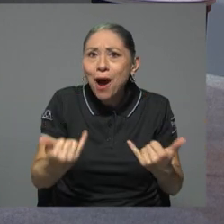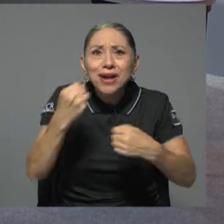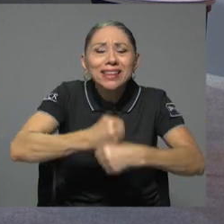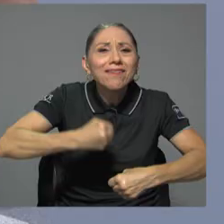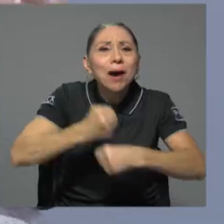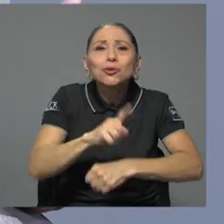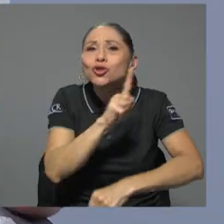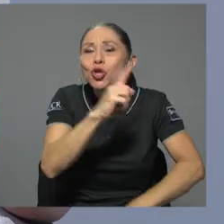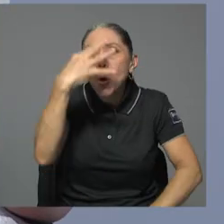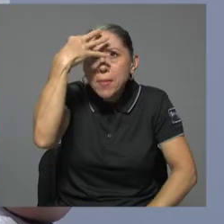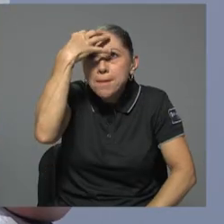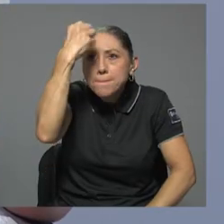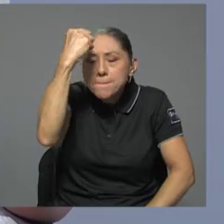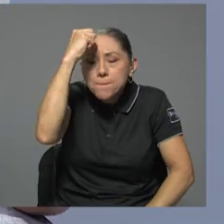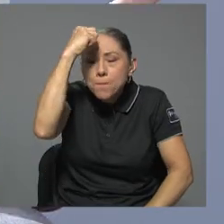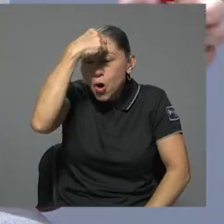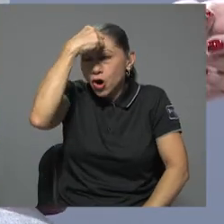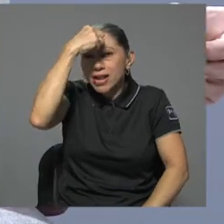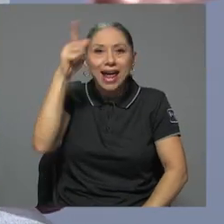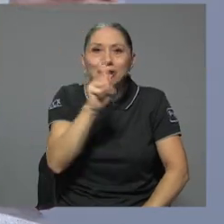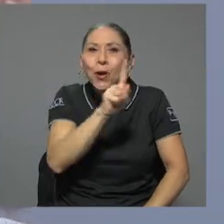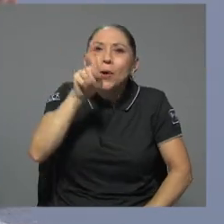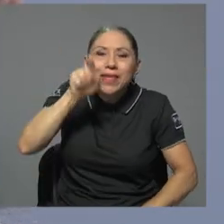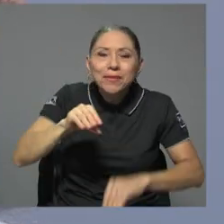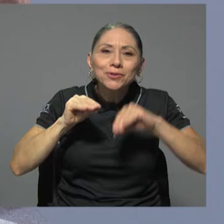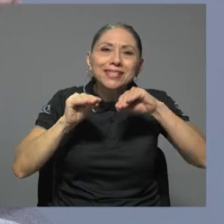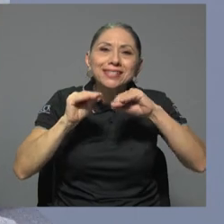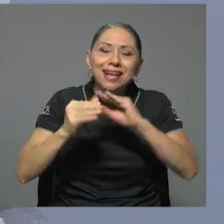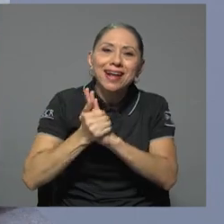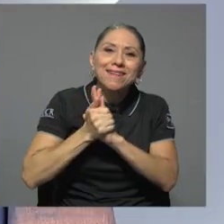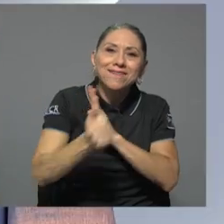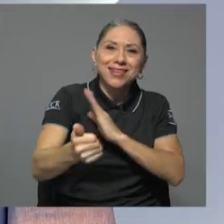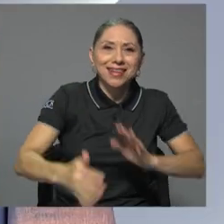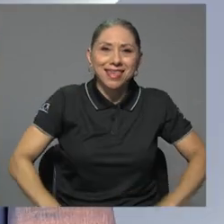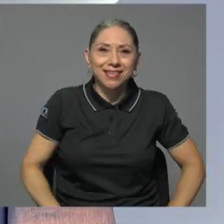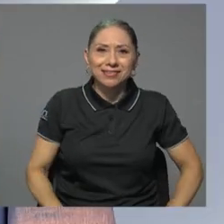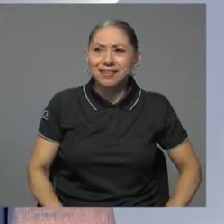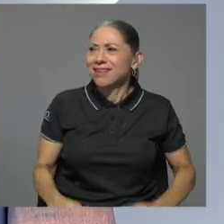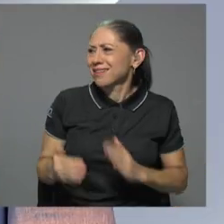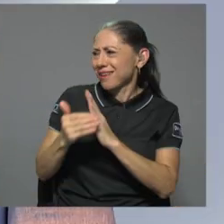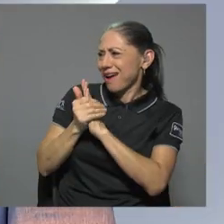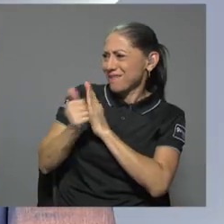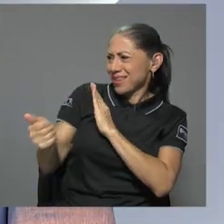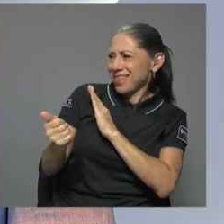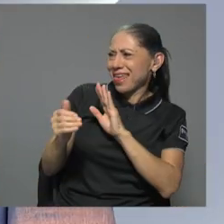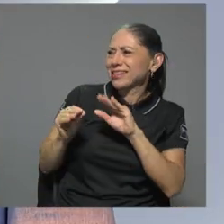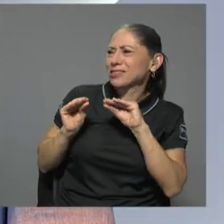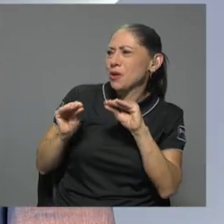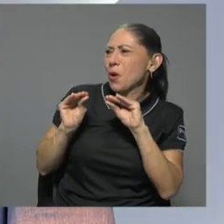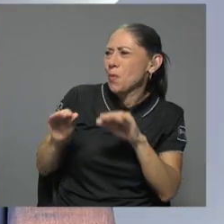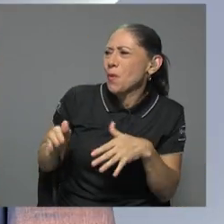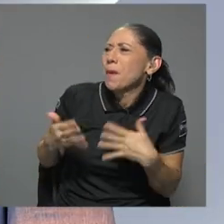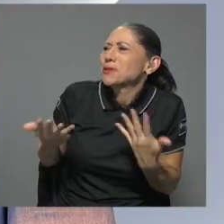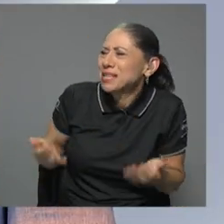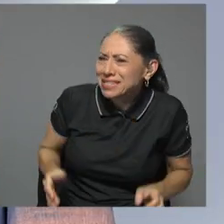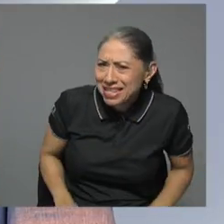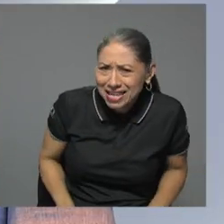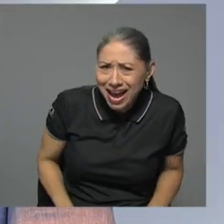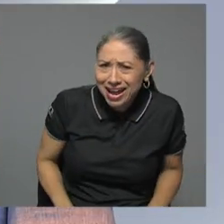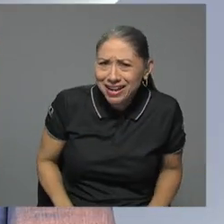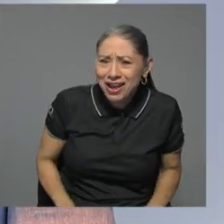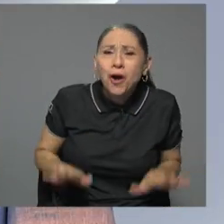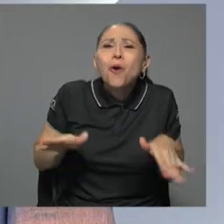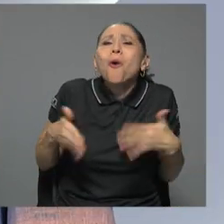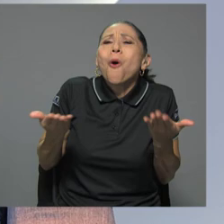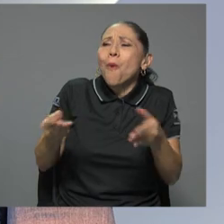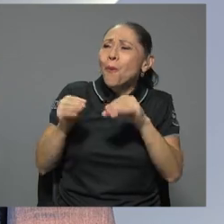habilidades lo que debemos enseñar y los podemos enseñar habilidades que no sean y no memorias meterse en todos los nuevos